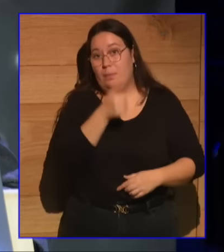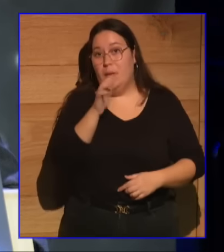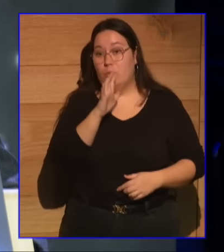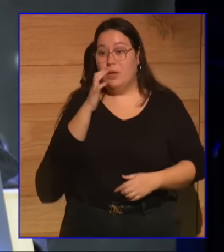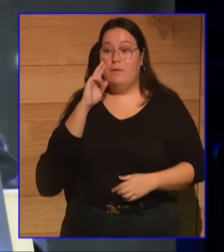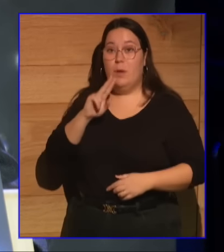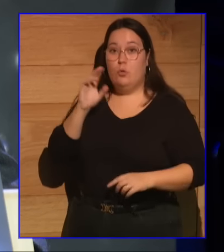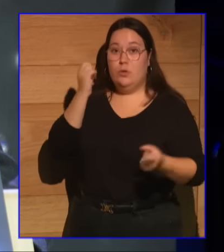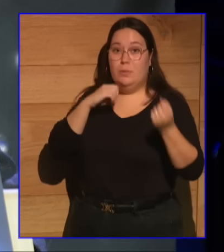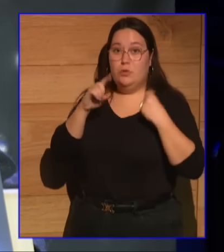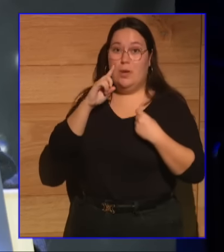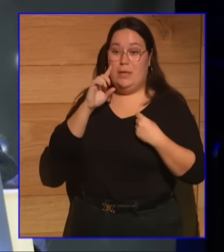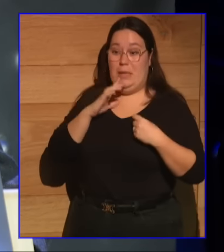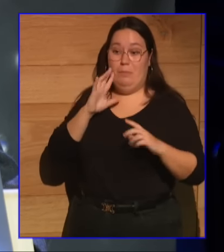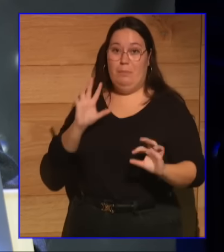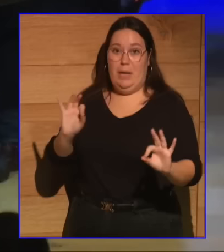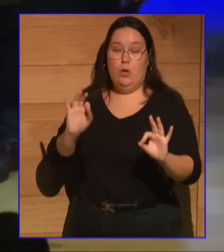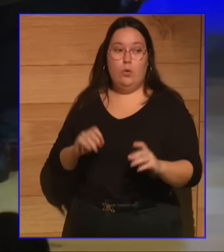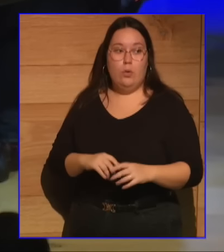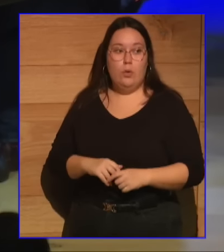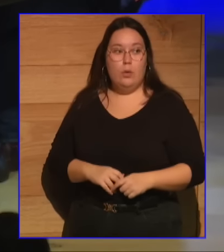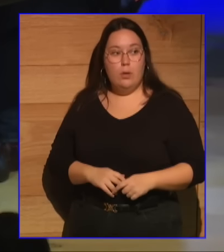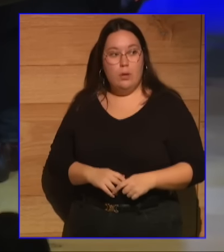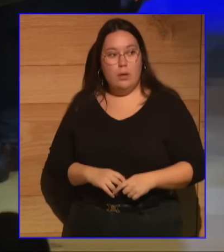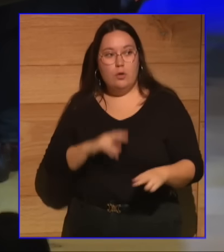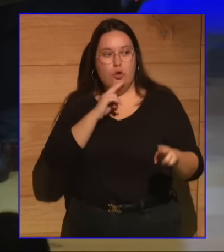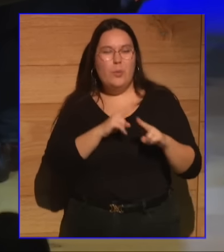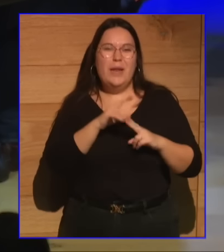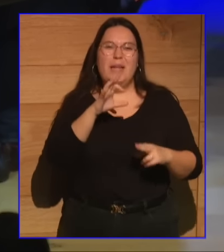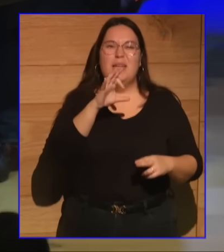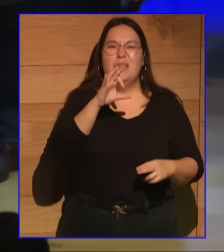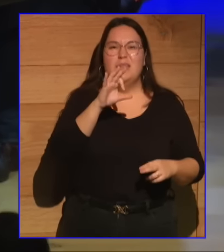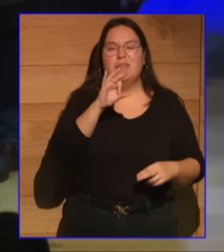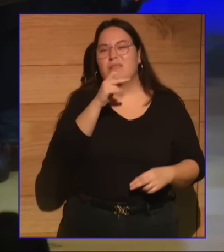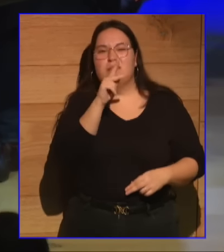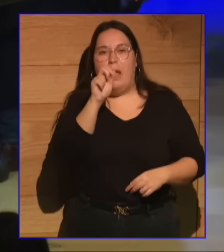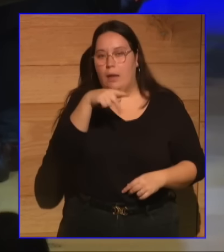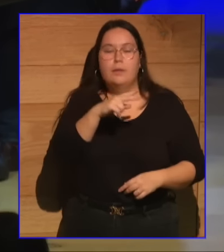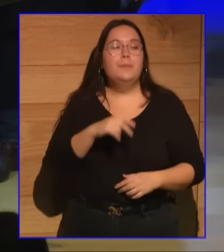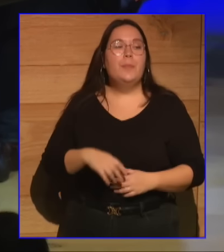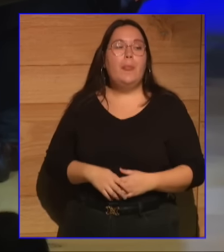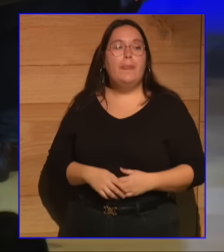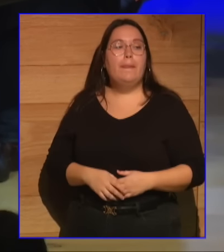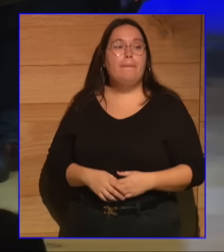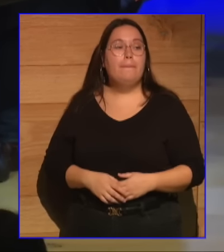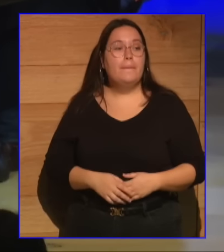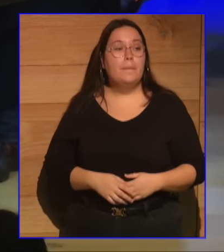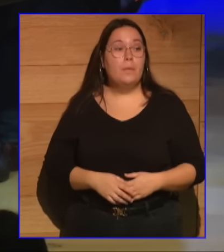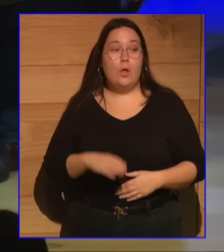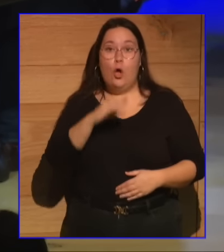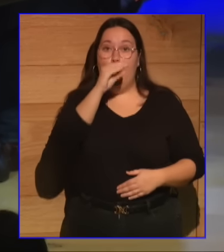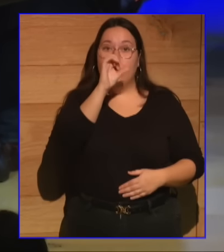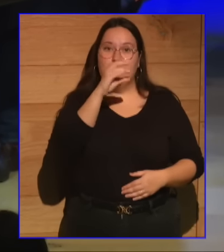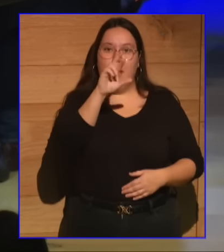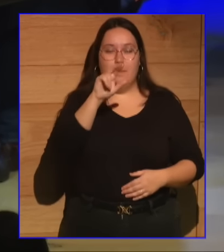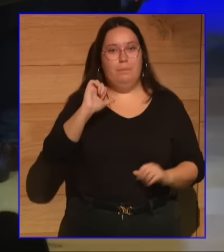que ese personaje de Ben Kingsley está en peligro, que es la Itzhak primera Stern, vez, se llama. Que es la primera vez que Oskar Schindler empieza